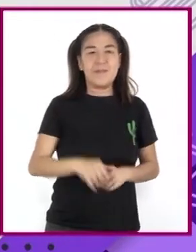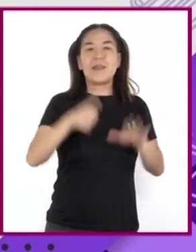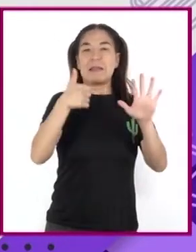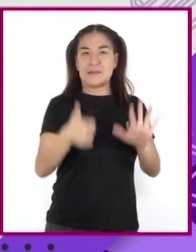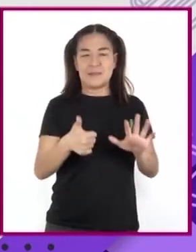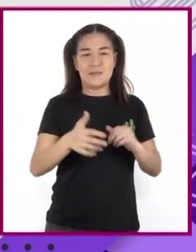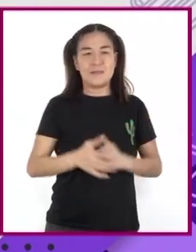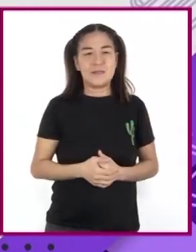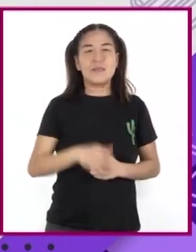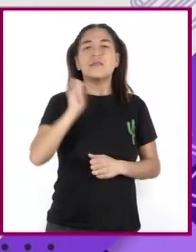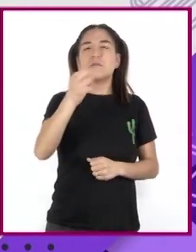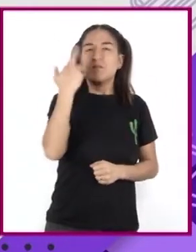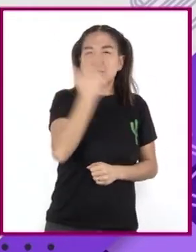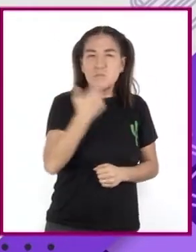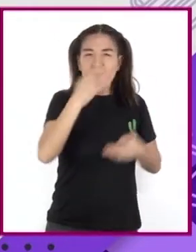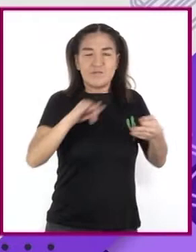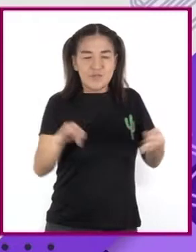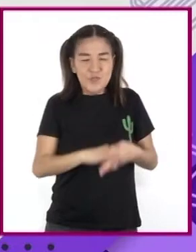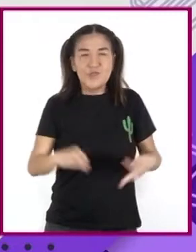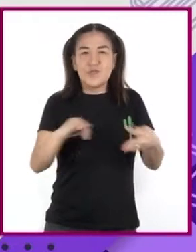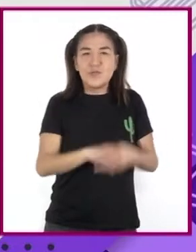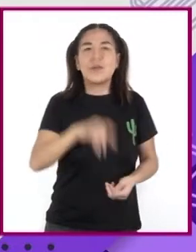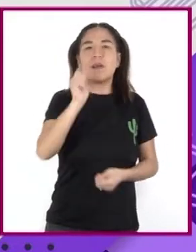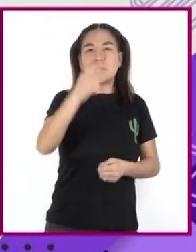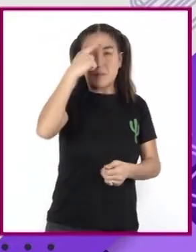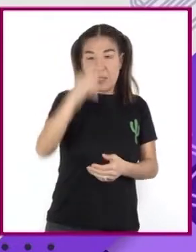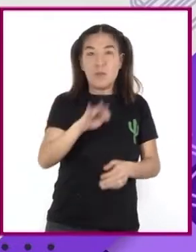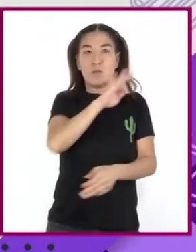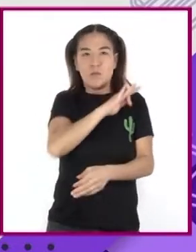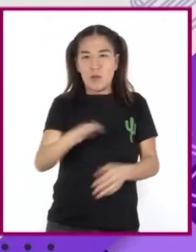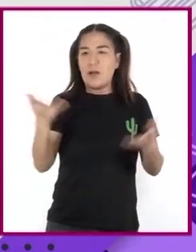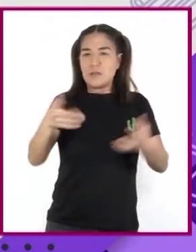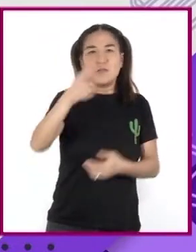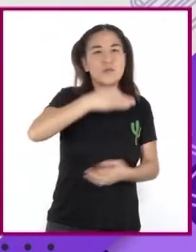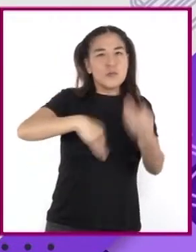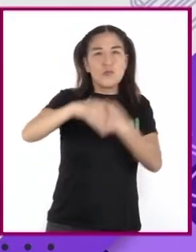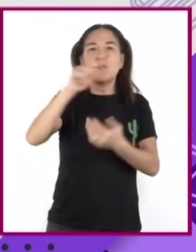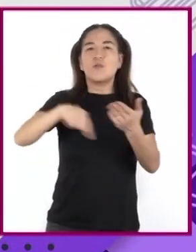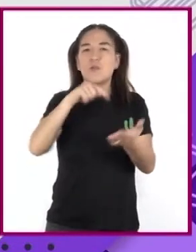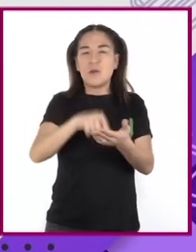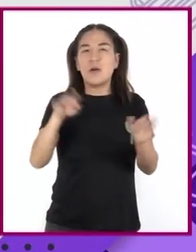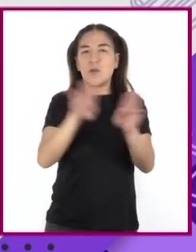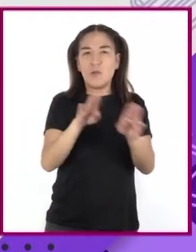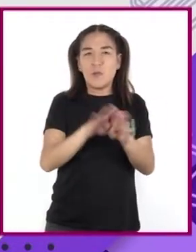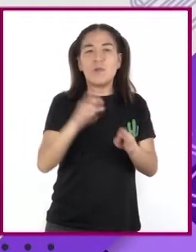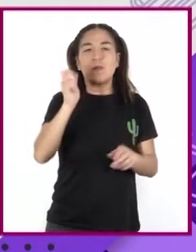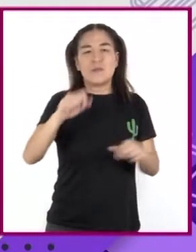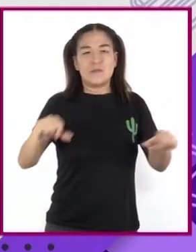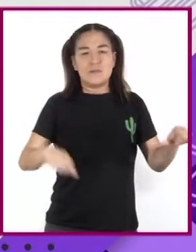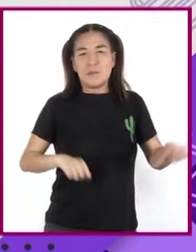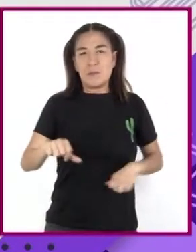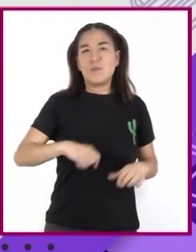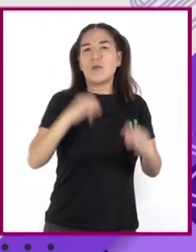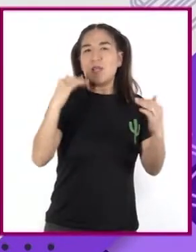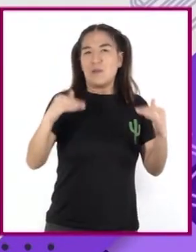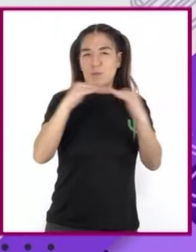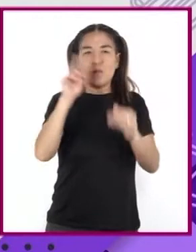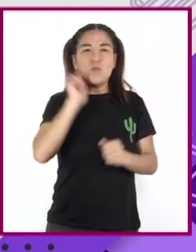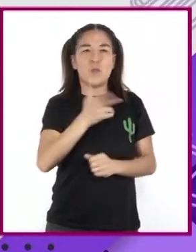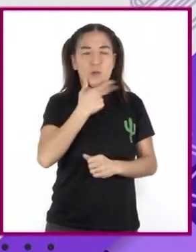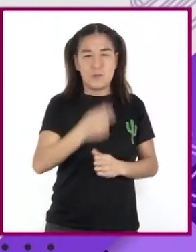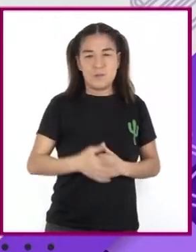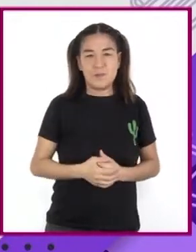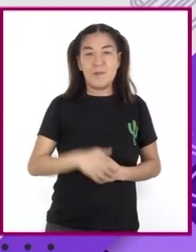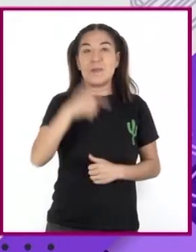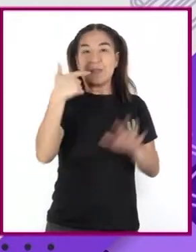Revisar constantemente que se aplique la igualdad de género en todos los espacios. 7. Ejercer comportamientos